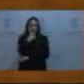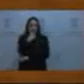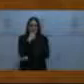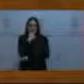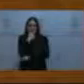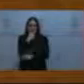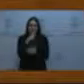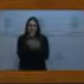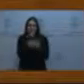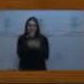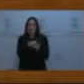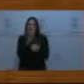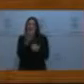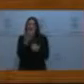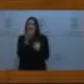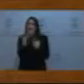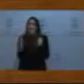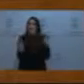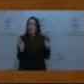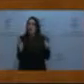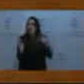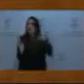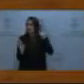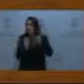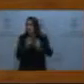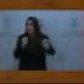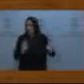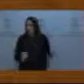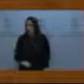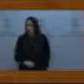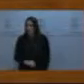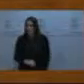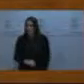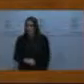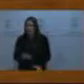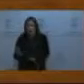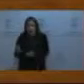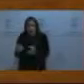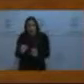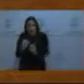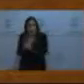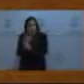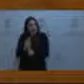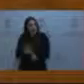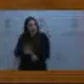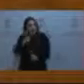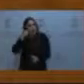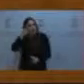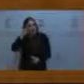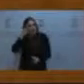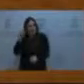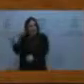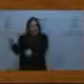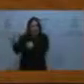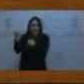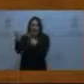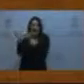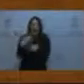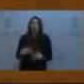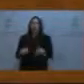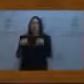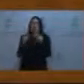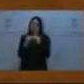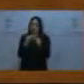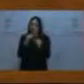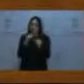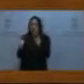de un bebé, eso ya es misión imposible. En las adopciones internacionales, las experiencias que nos han transmitido coinciden en que el periodo